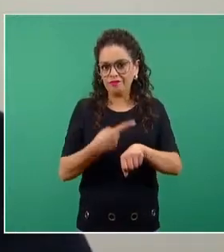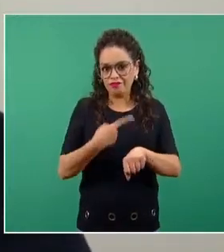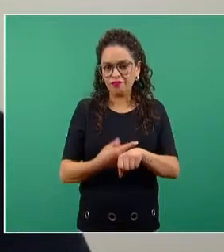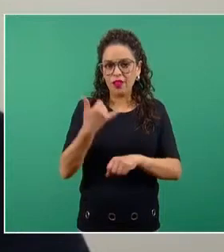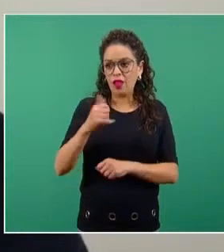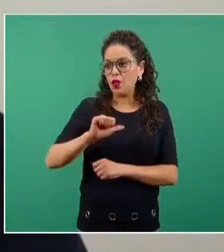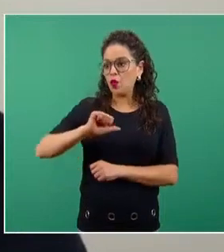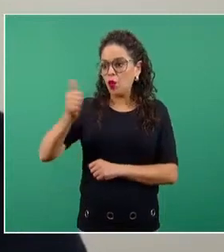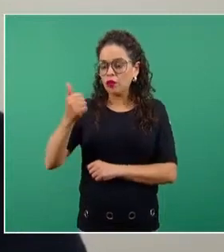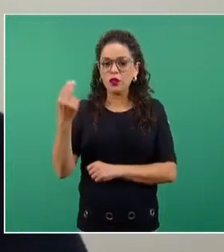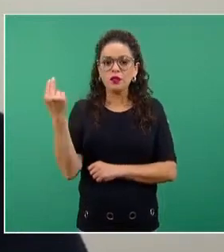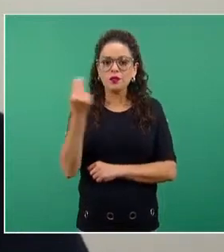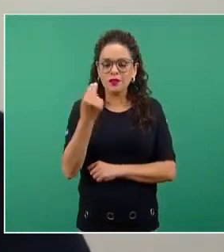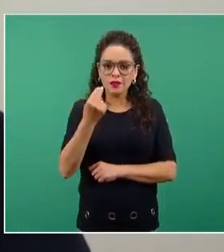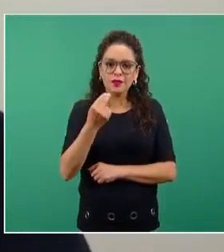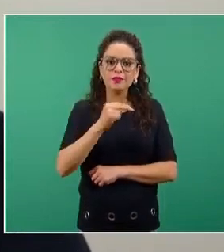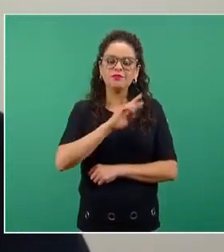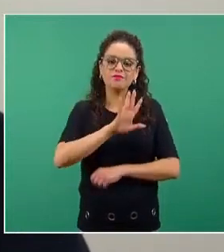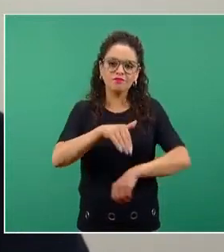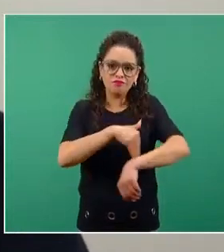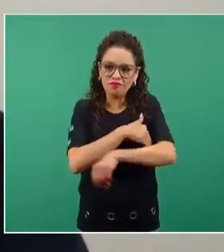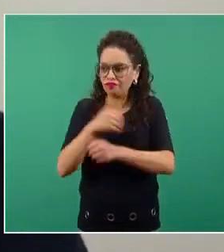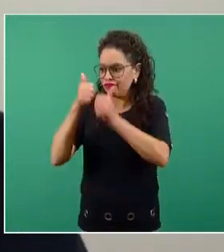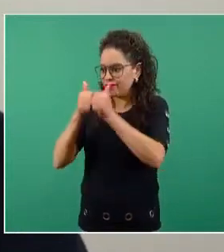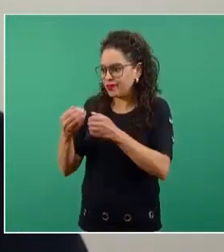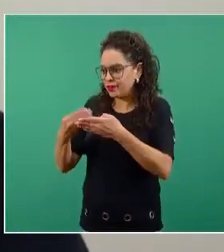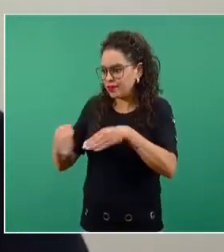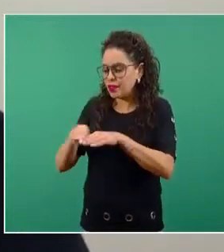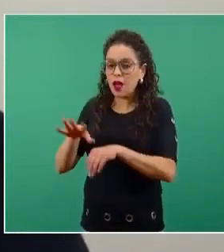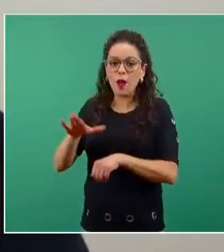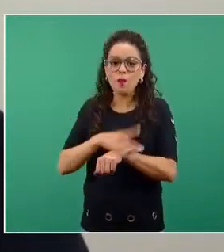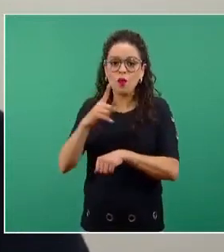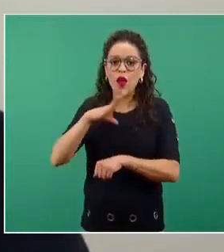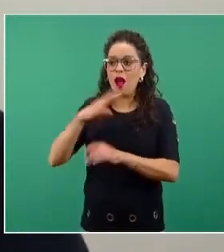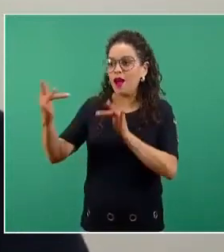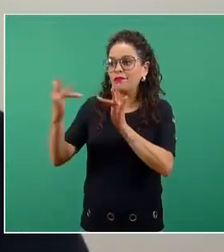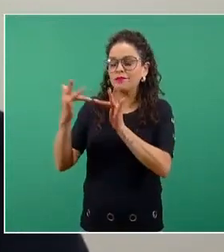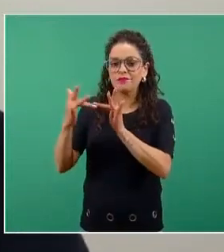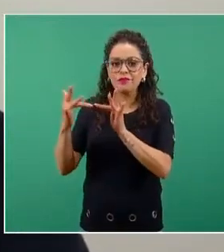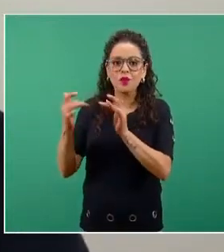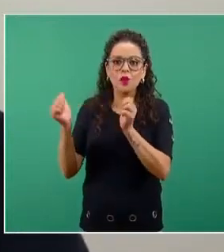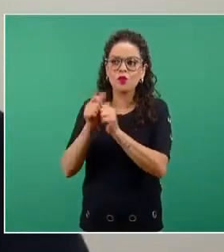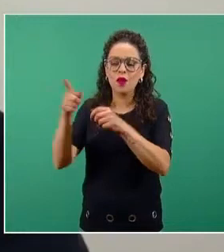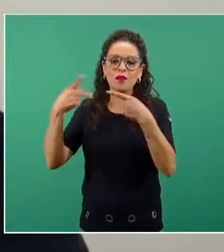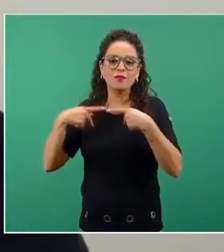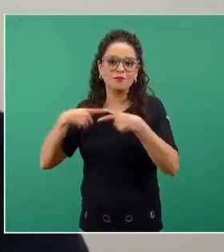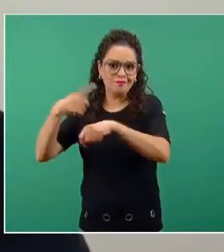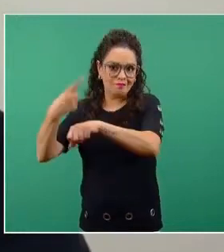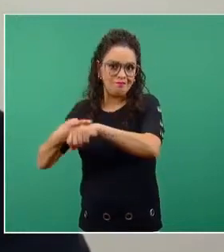contactos de casos confirmados, pues tuvimos que irnos a modo virtual en muchas de las